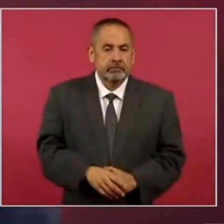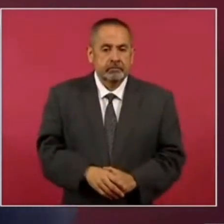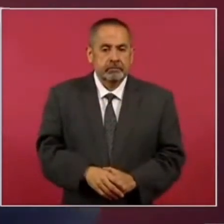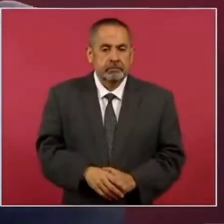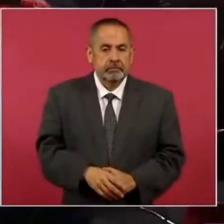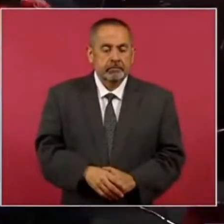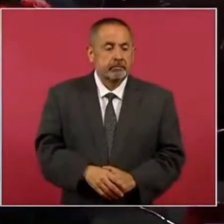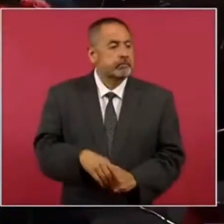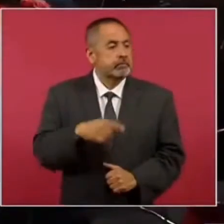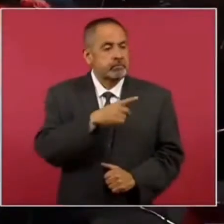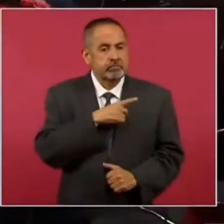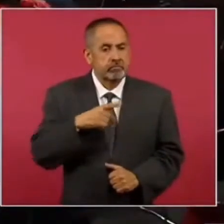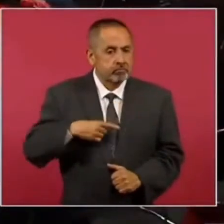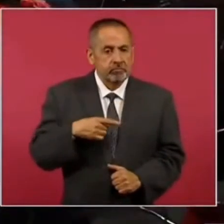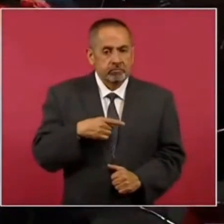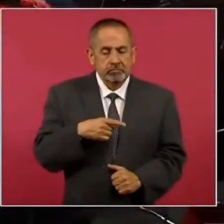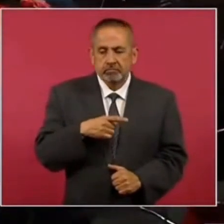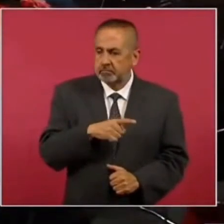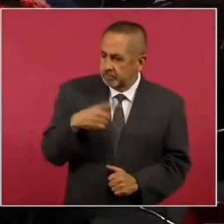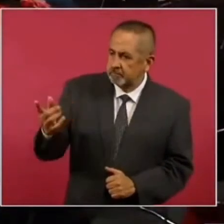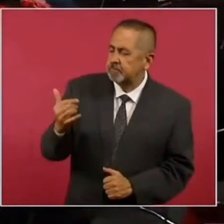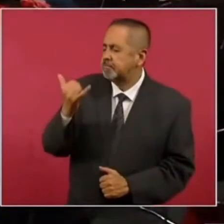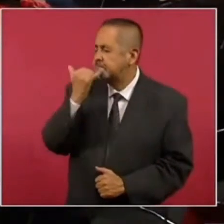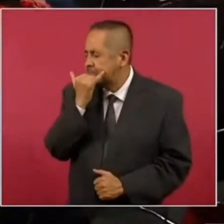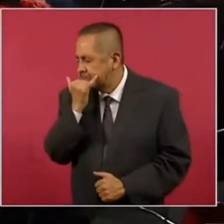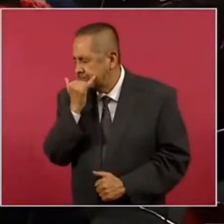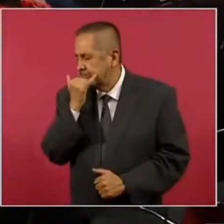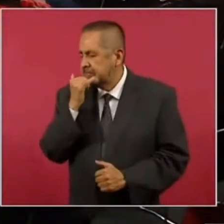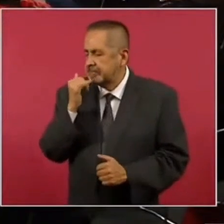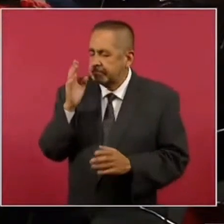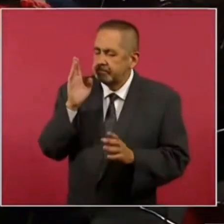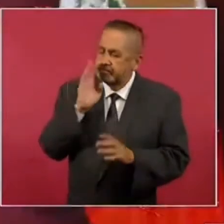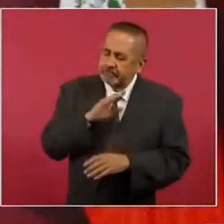Deberían de estar ofreciendo disculpas.